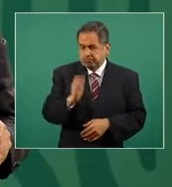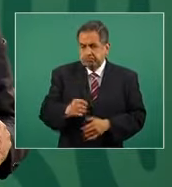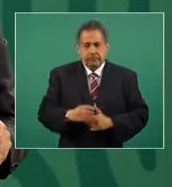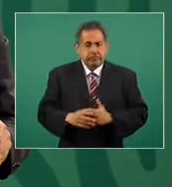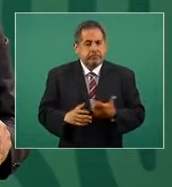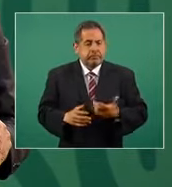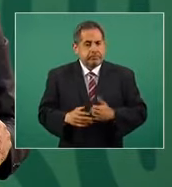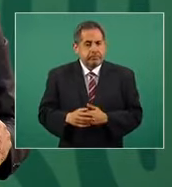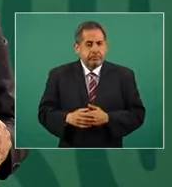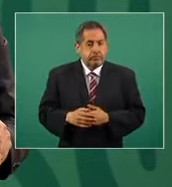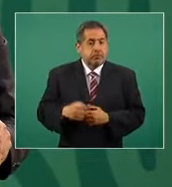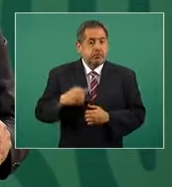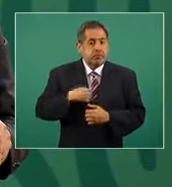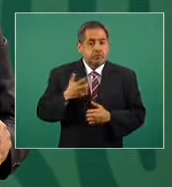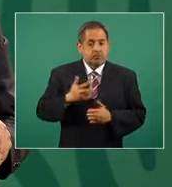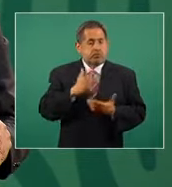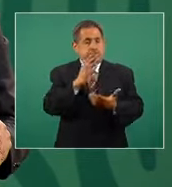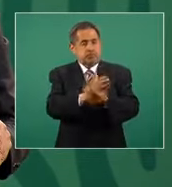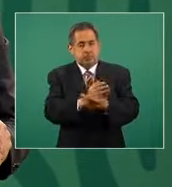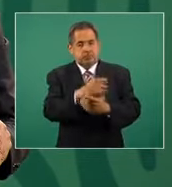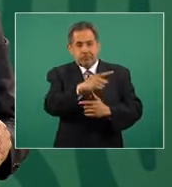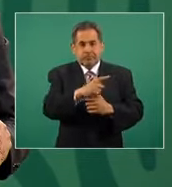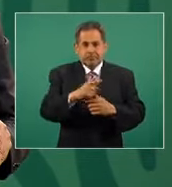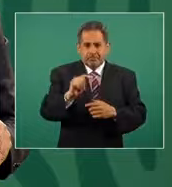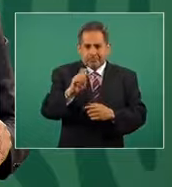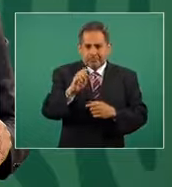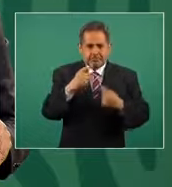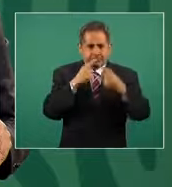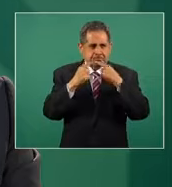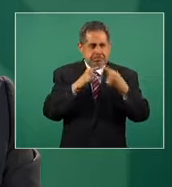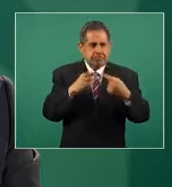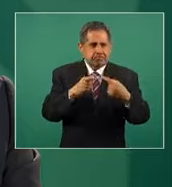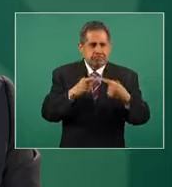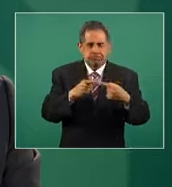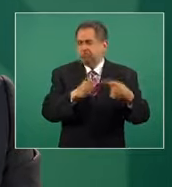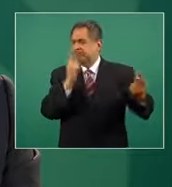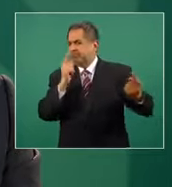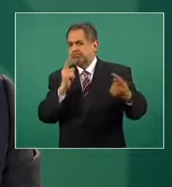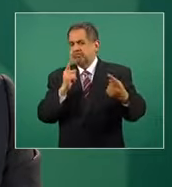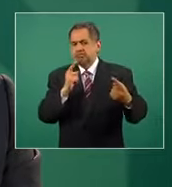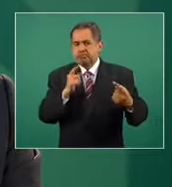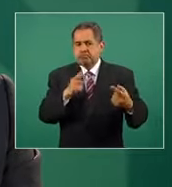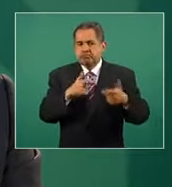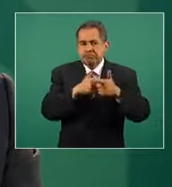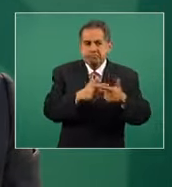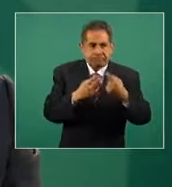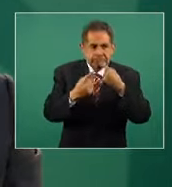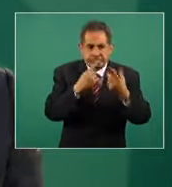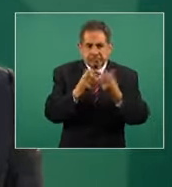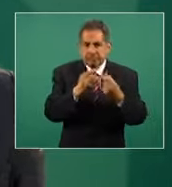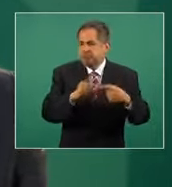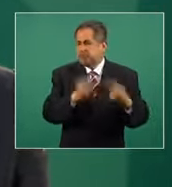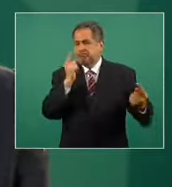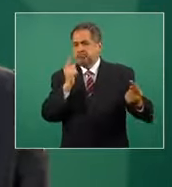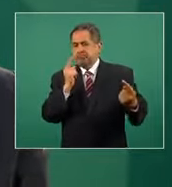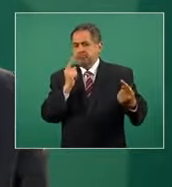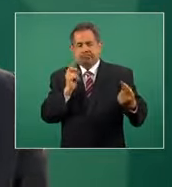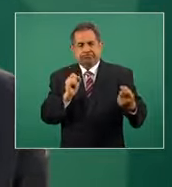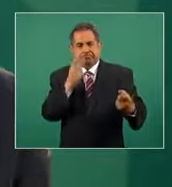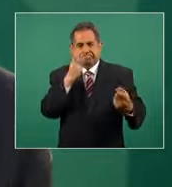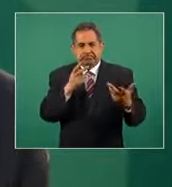Y se detuvieron las pláticas, se rompieron las pláticas y recibimos